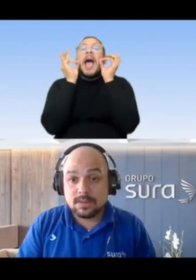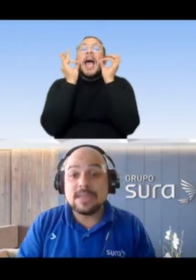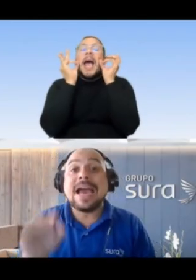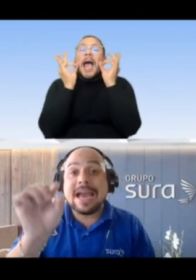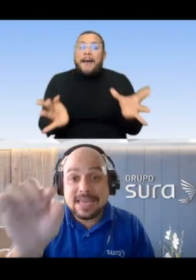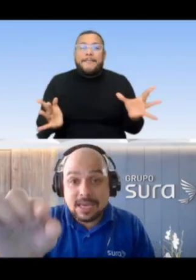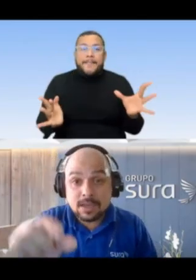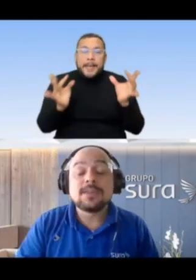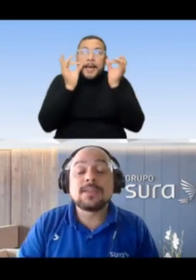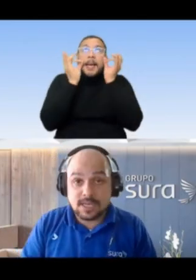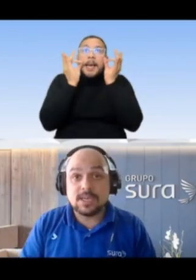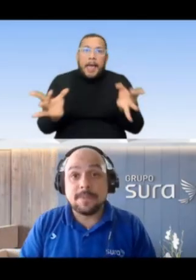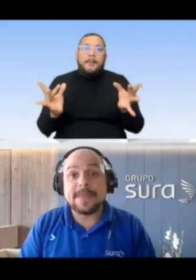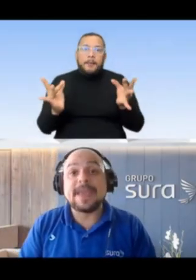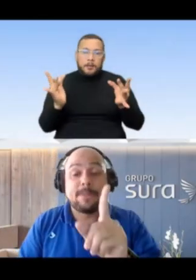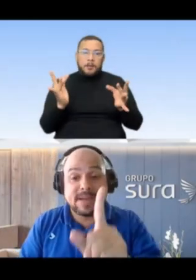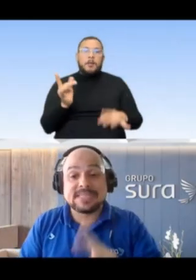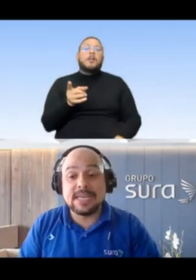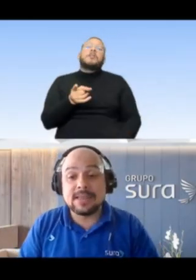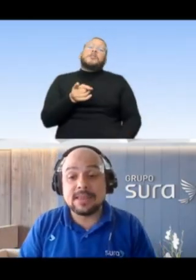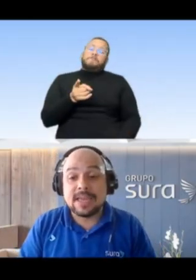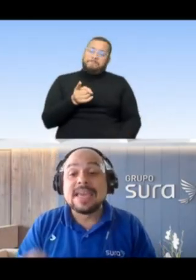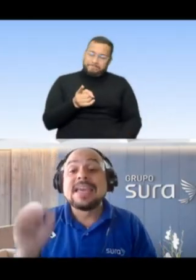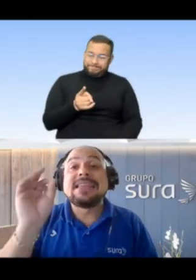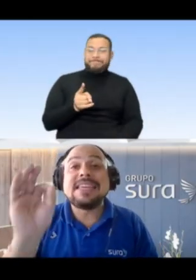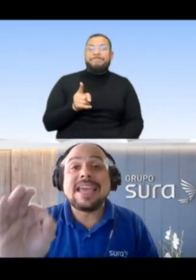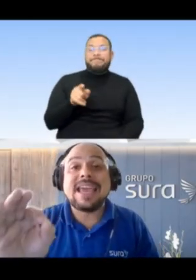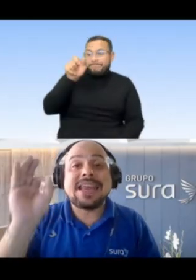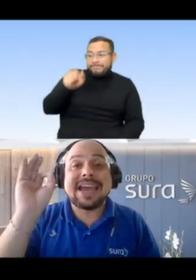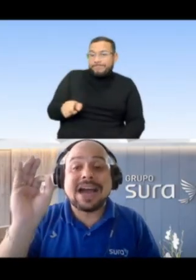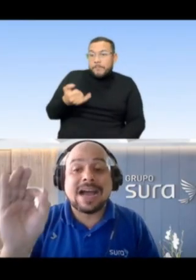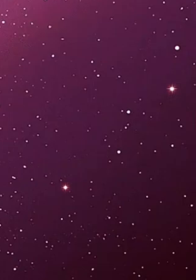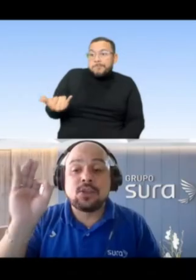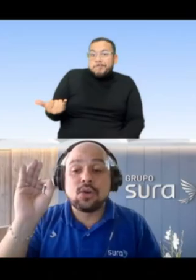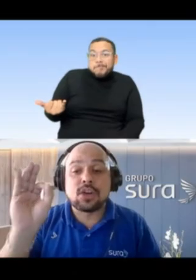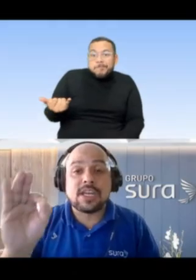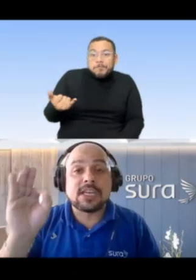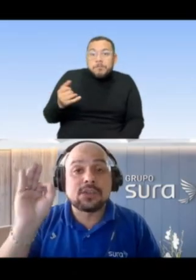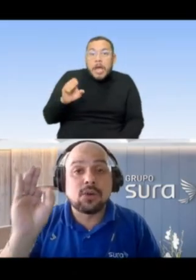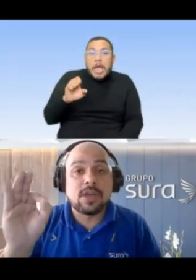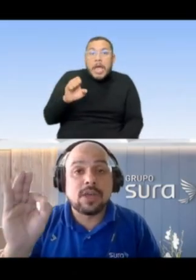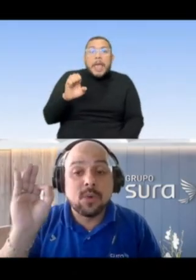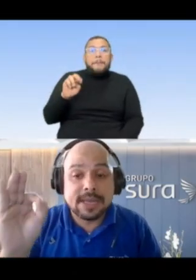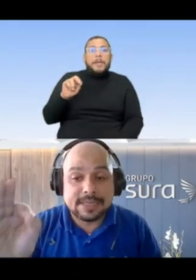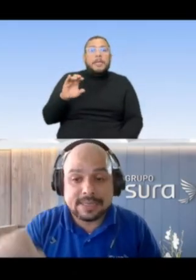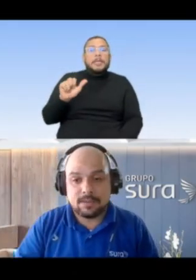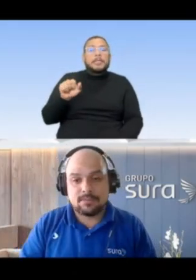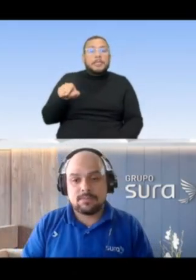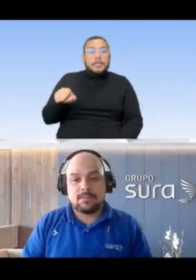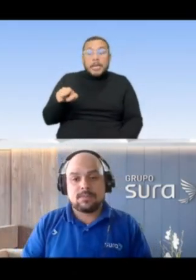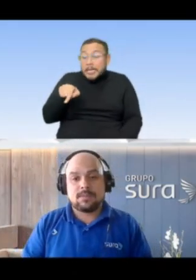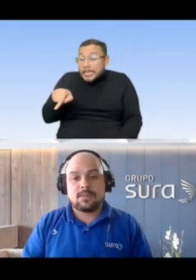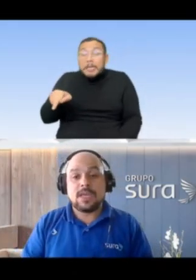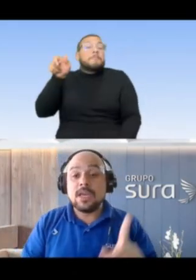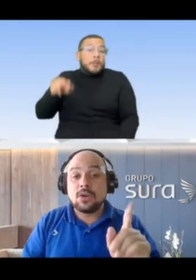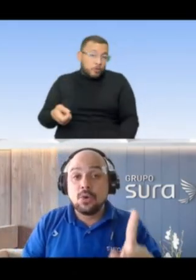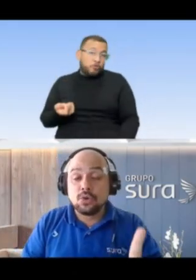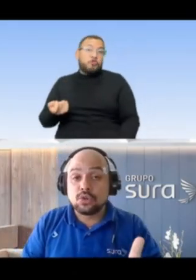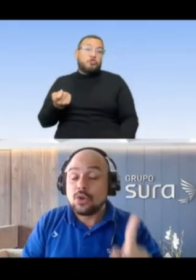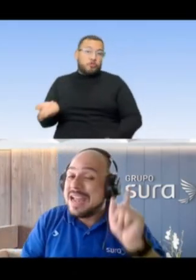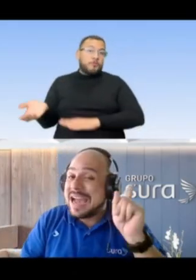grave. Y ahí sí, el paciente tiene alto riesgo de muerte.